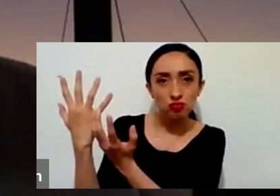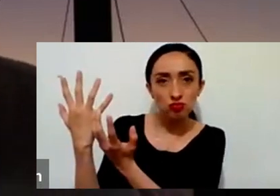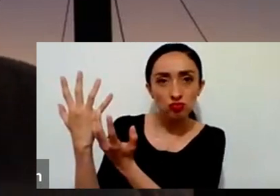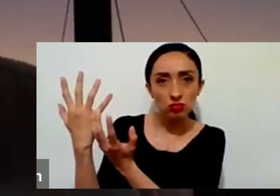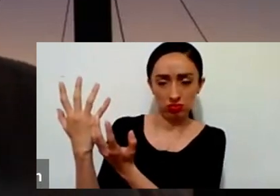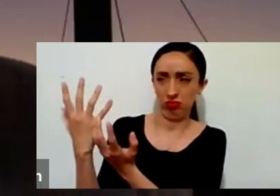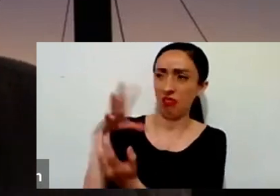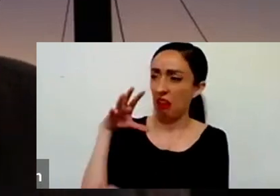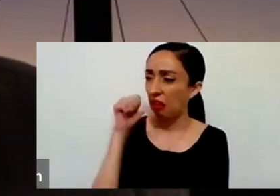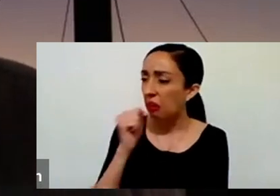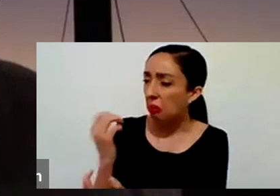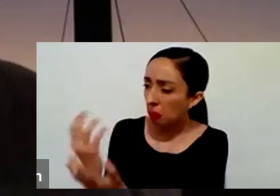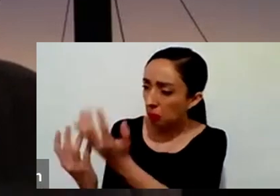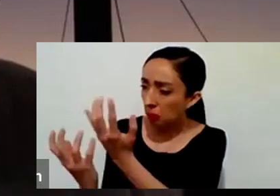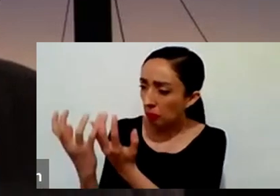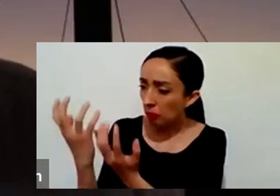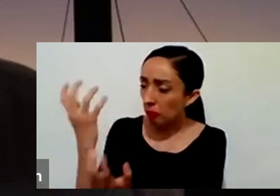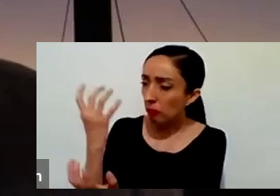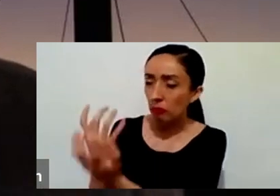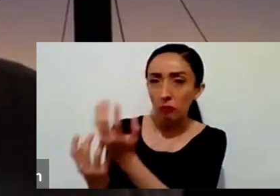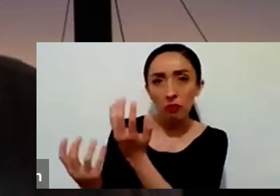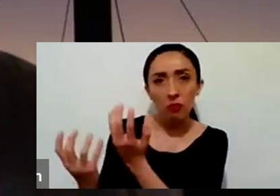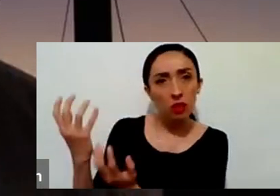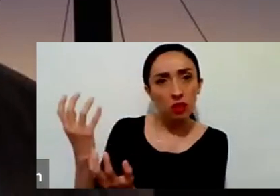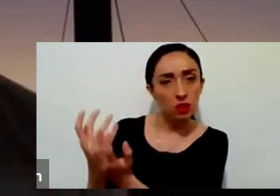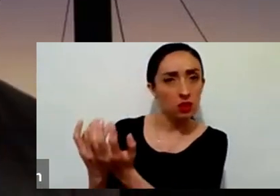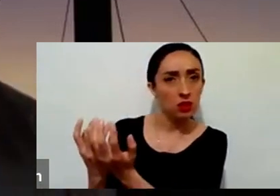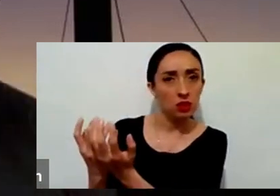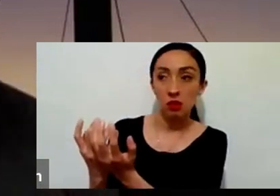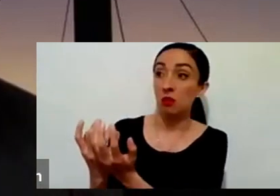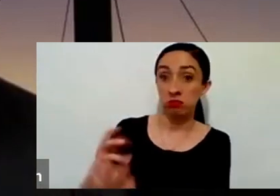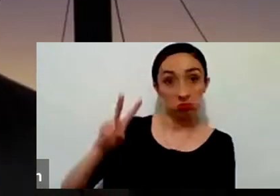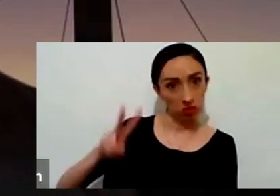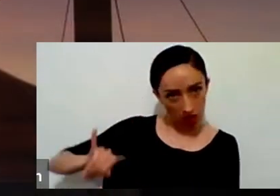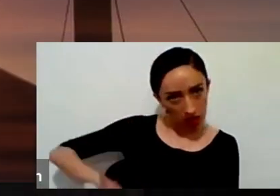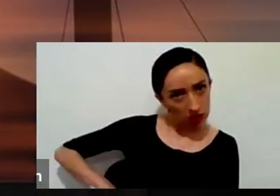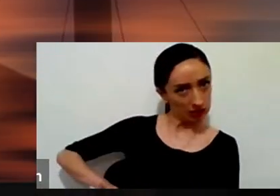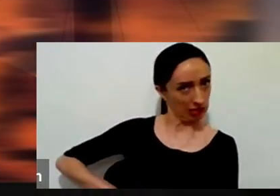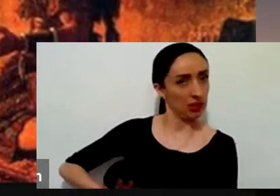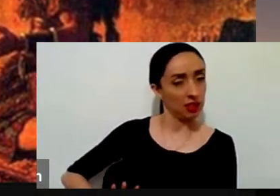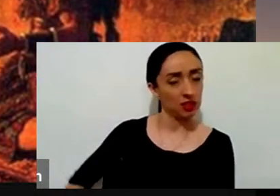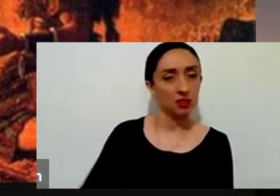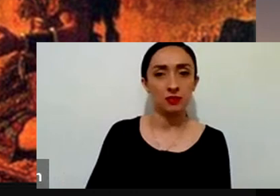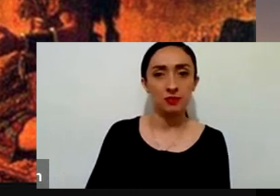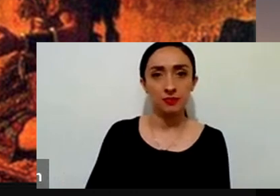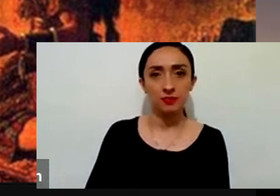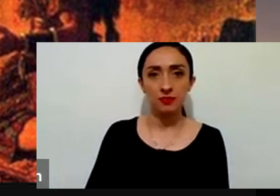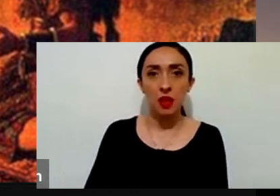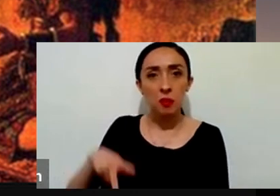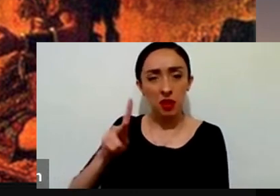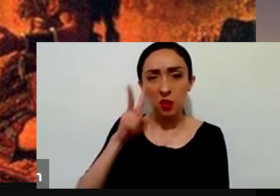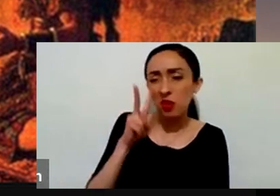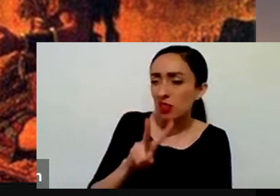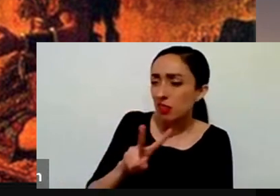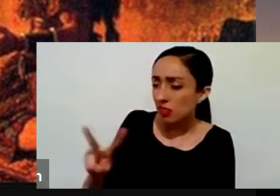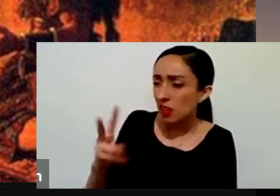que estaba en fuego, pero fíjense qué interesante, no se consumía.